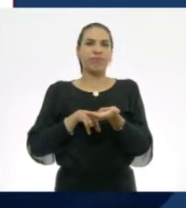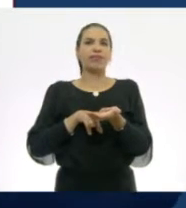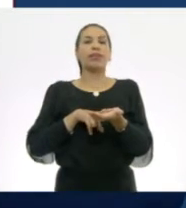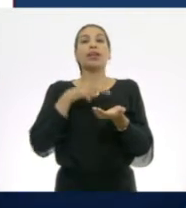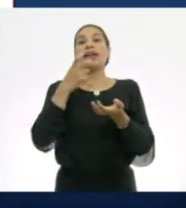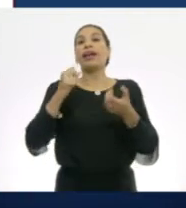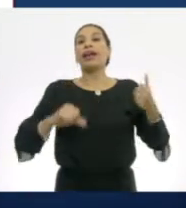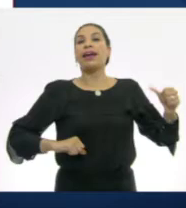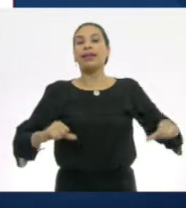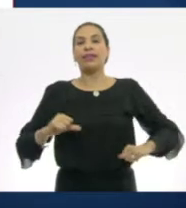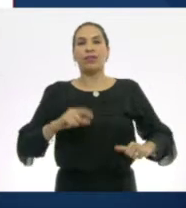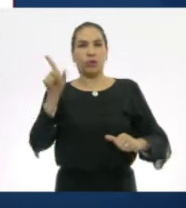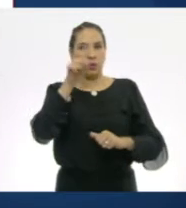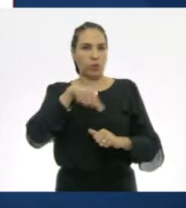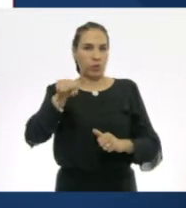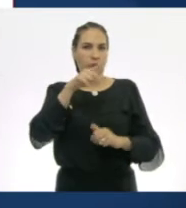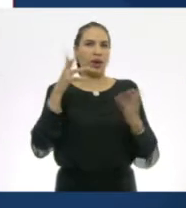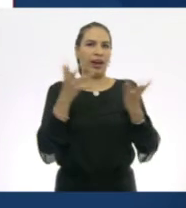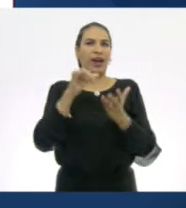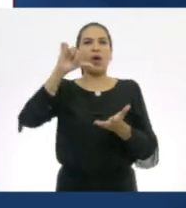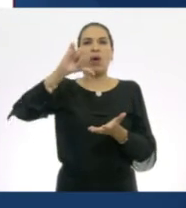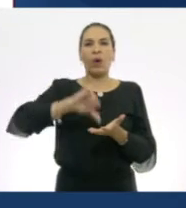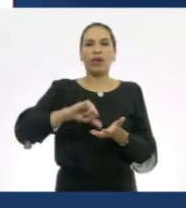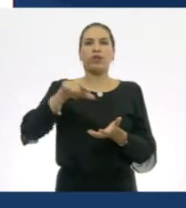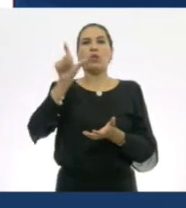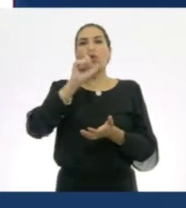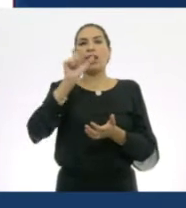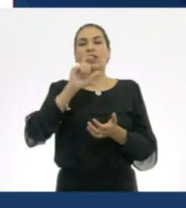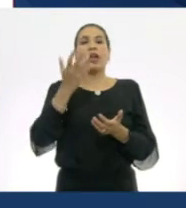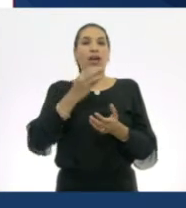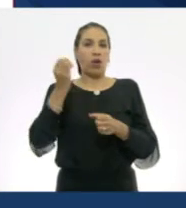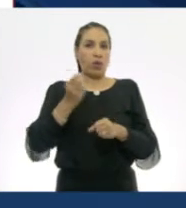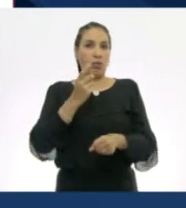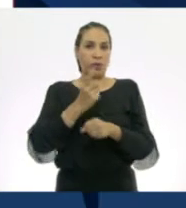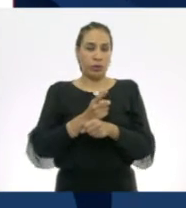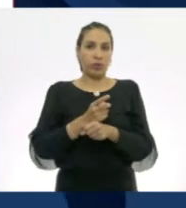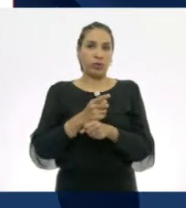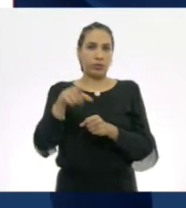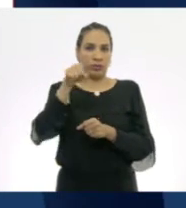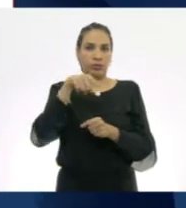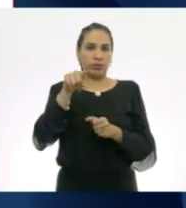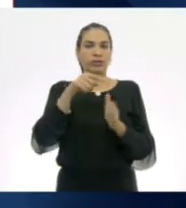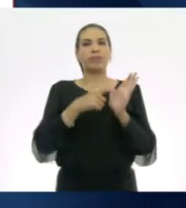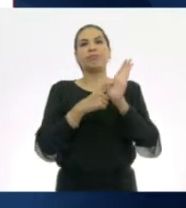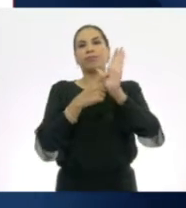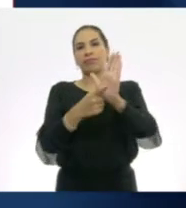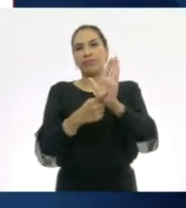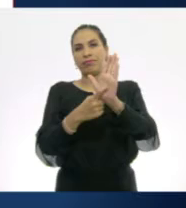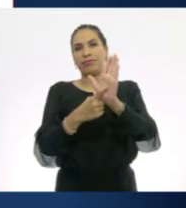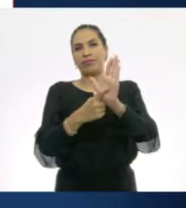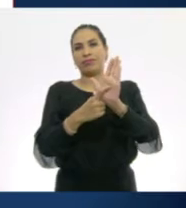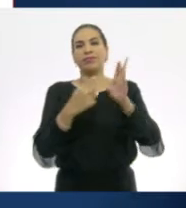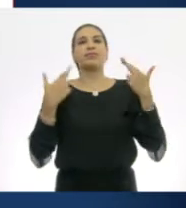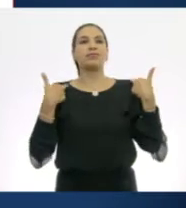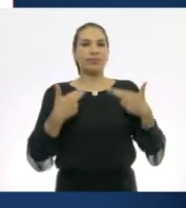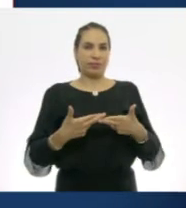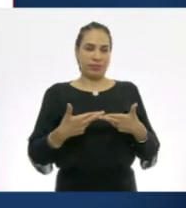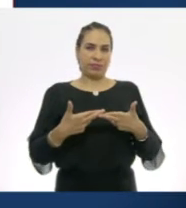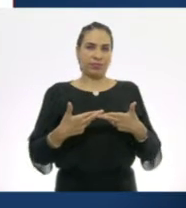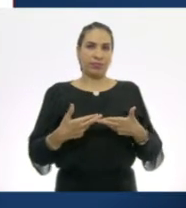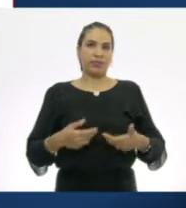Esta es la actividad que yo les propongo que hagamos el día de hoy y que cuando tengan oportunidad la muestren a sus